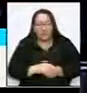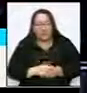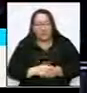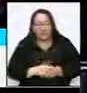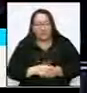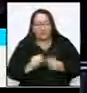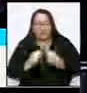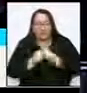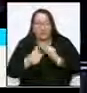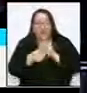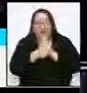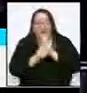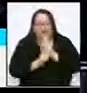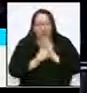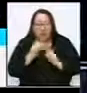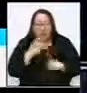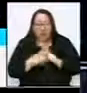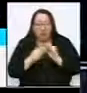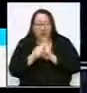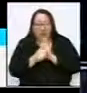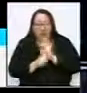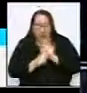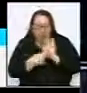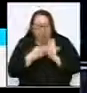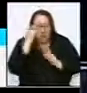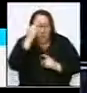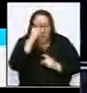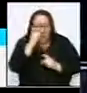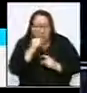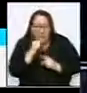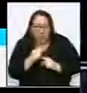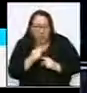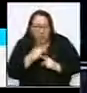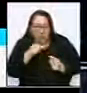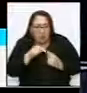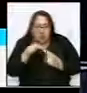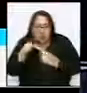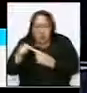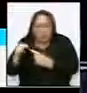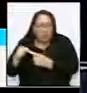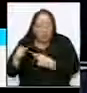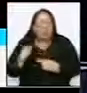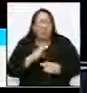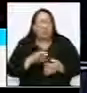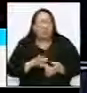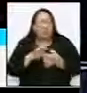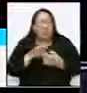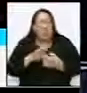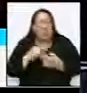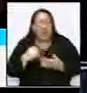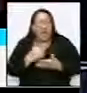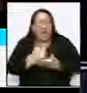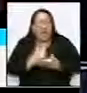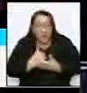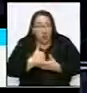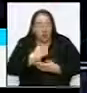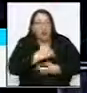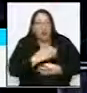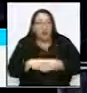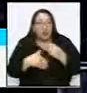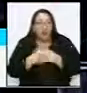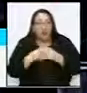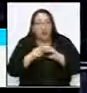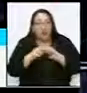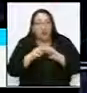de artículo por artículo, la taxatividad de un artículo en punto, en especial que nos beneficia a la posición